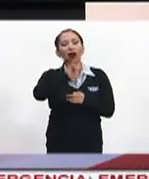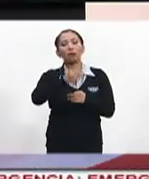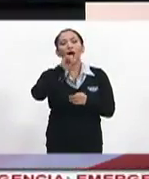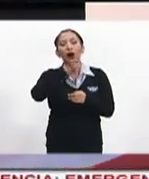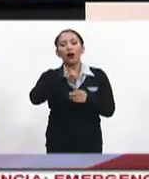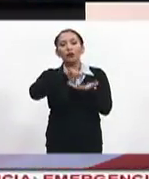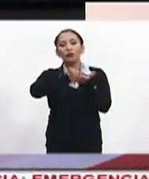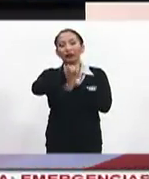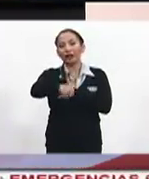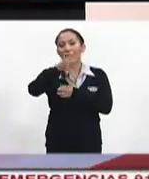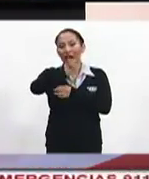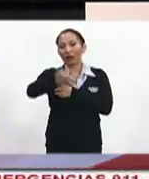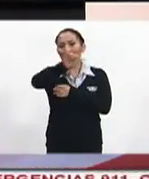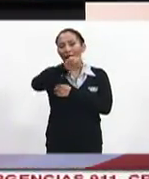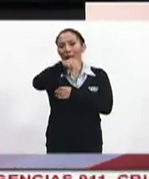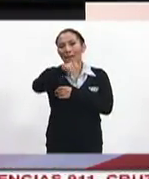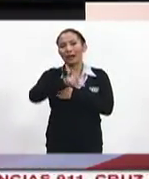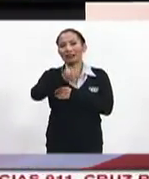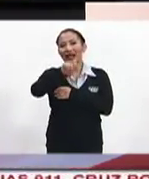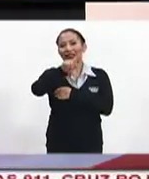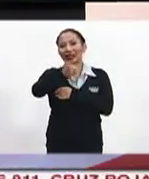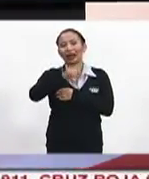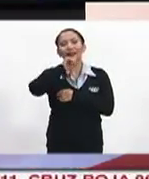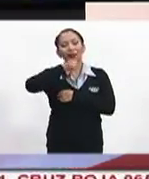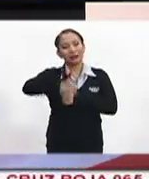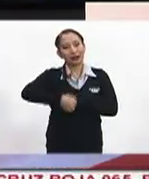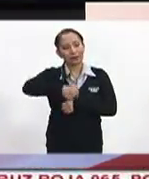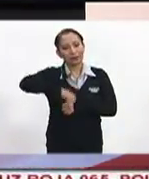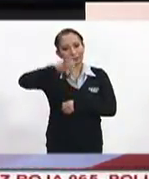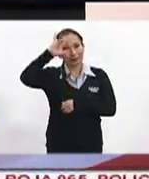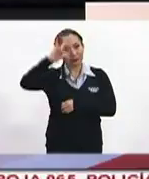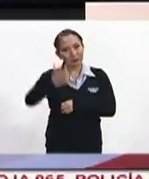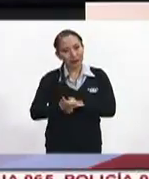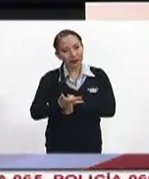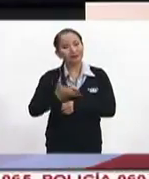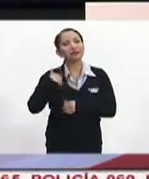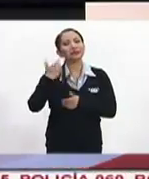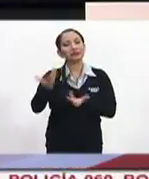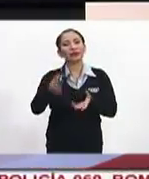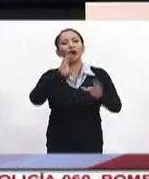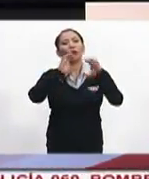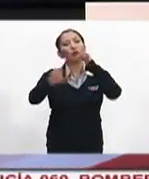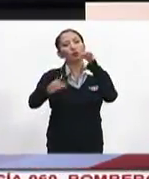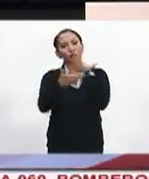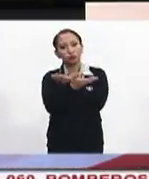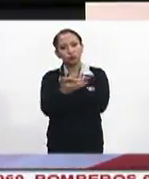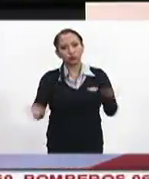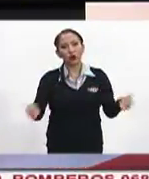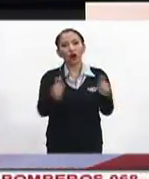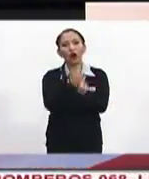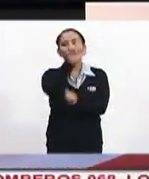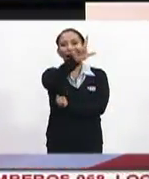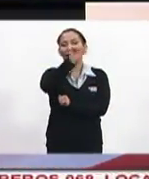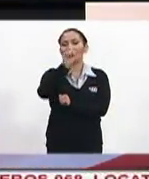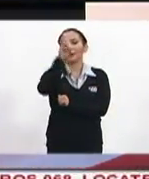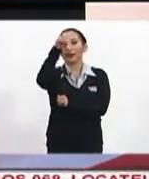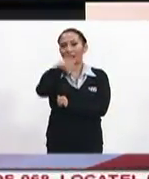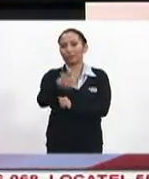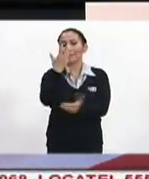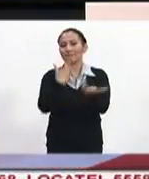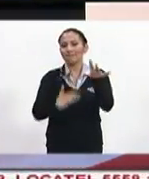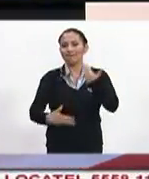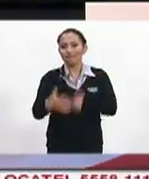en la cuenta @mexaldía. Saludamos con mucho gusto también a Griselda Yebra, que nos permite comunicarnos con usted a través de la lengua de